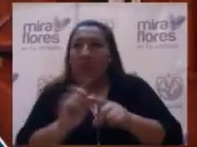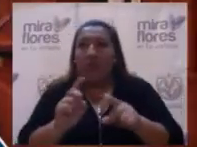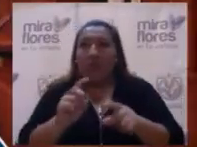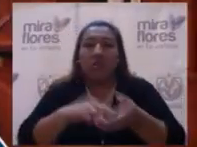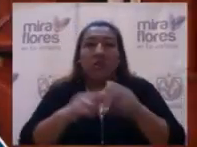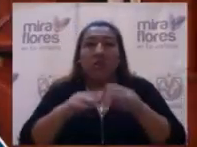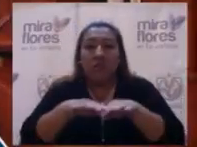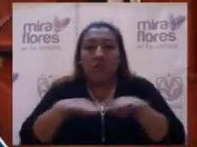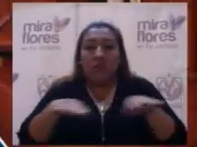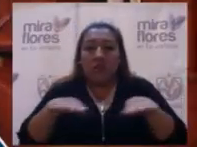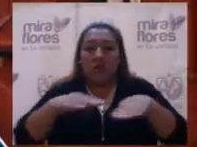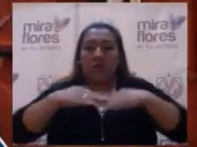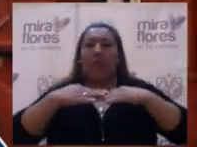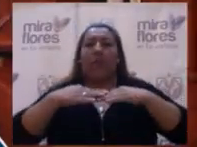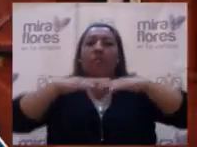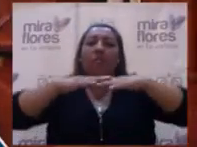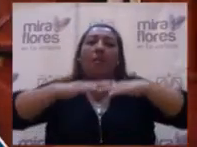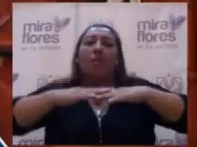todo elástico.